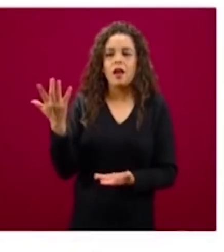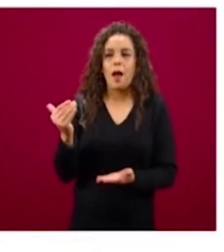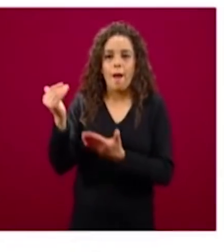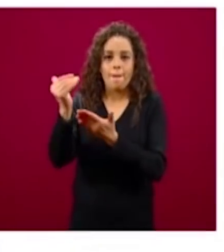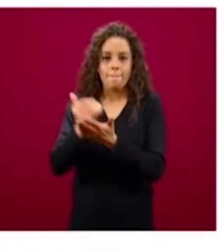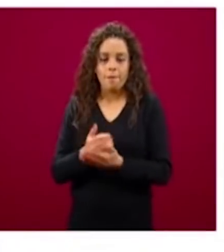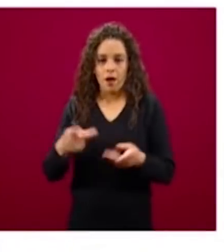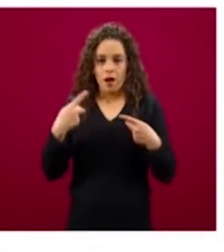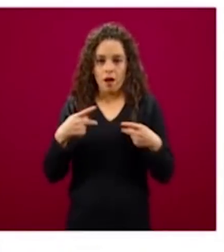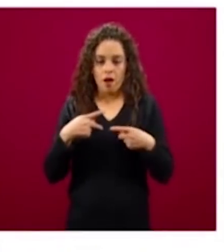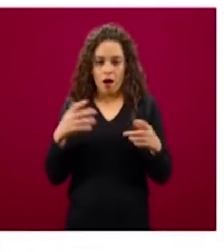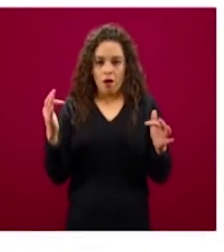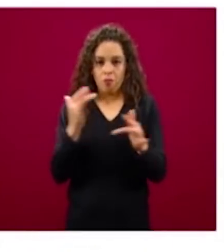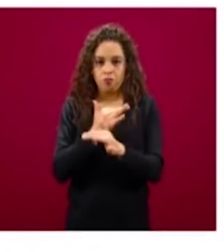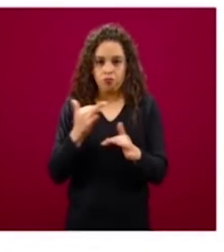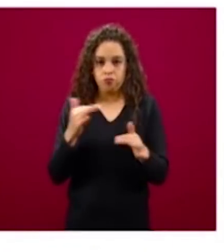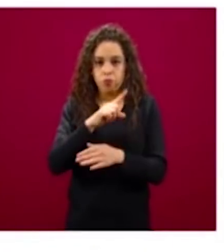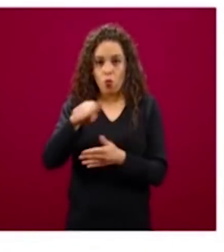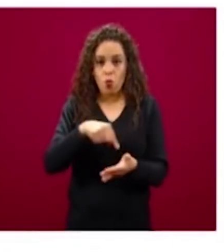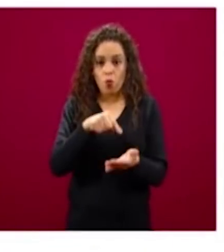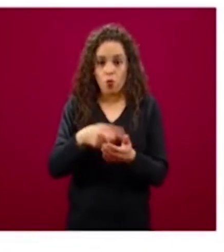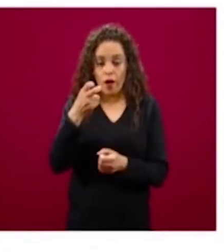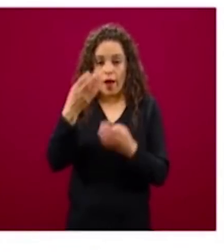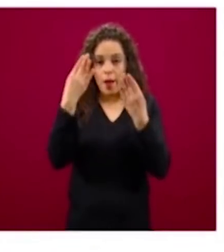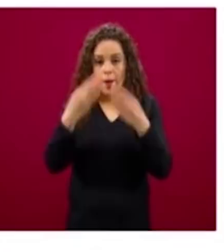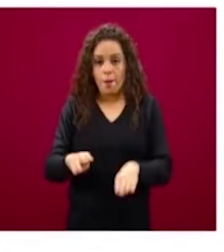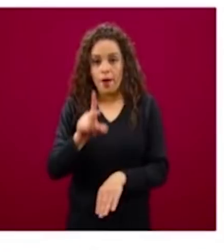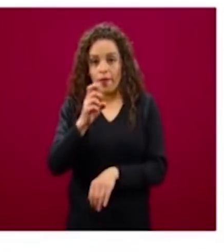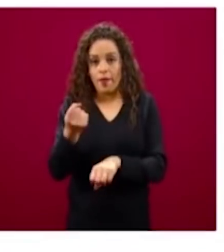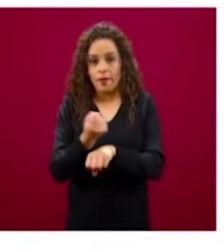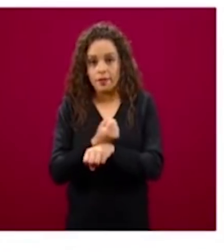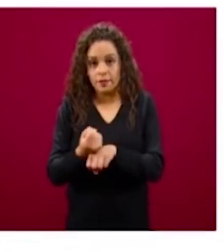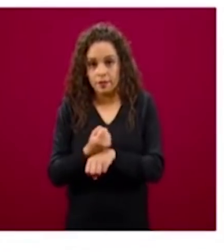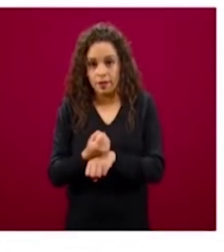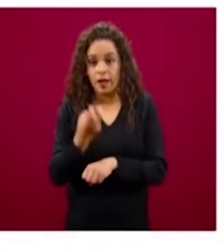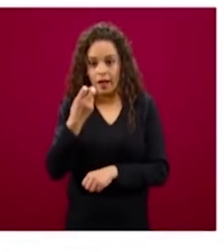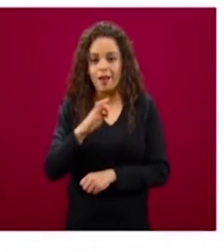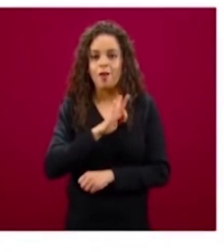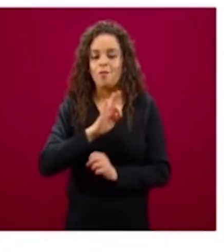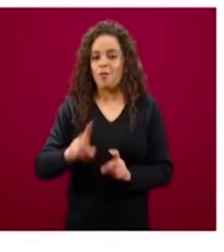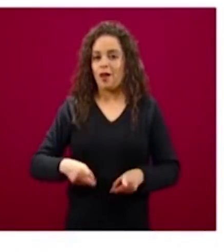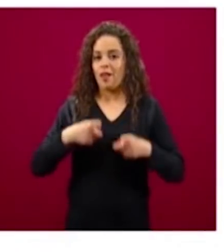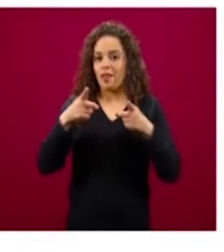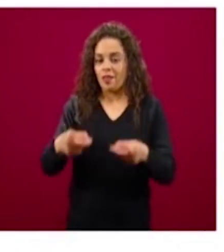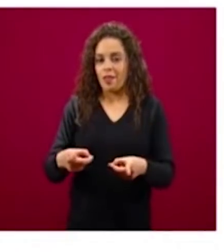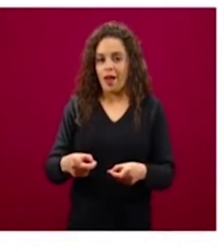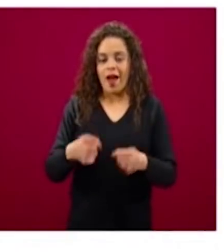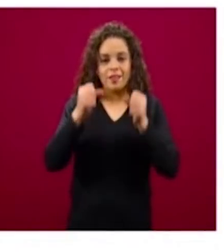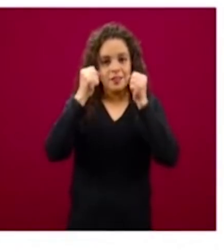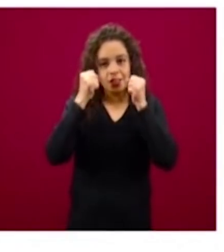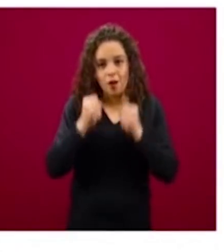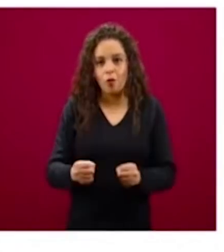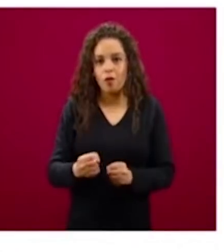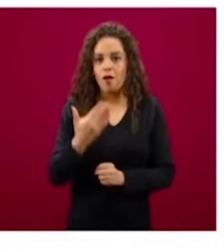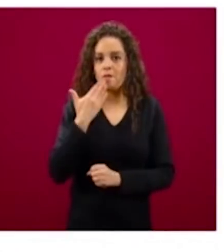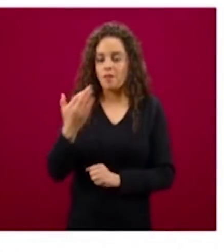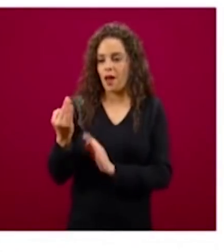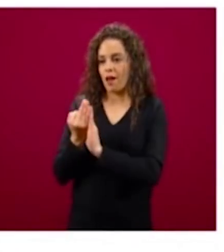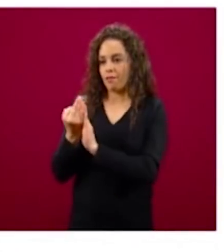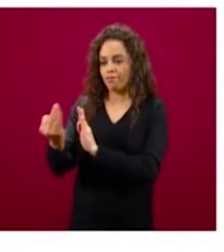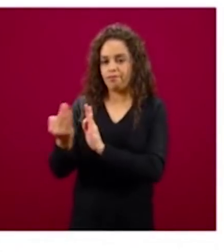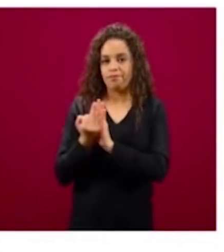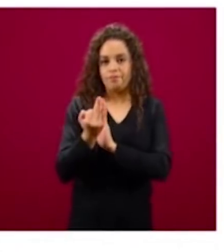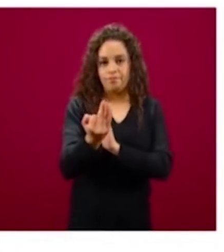de personas en los bancos de sangre. Y con esto podíamos garantizar la sana distancia, una de las medidas